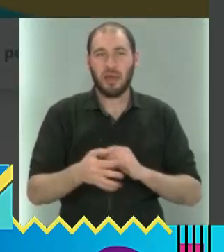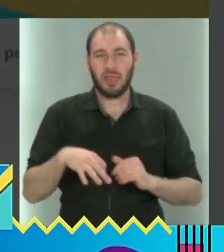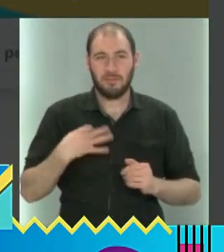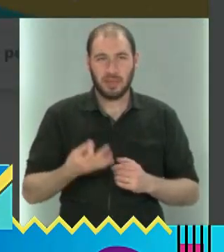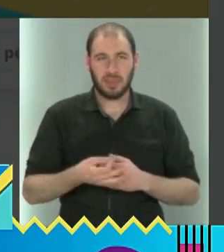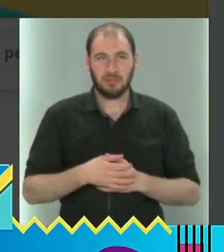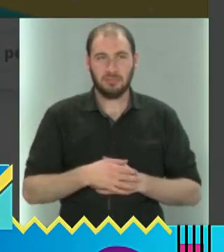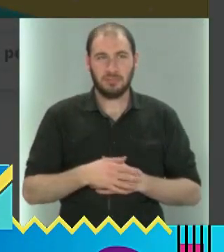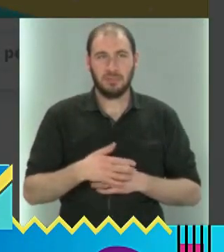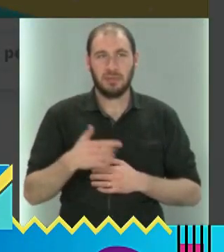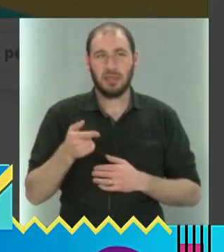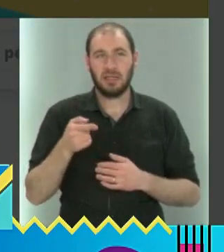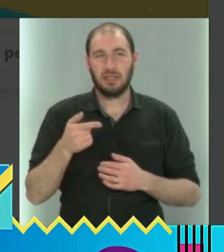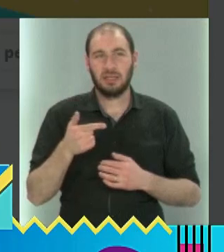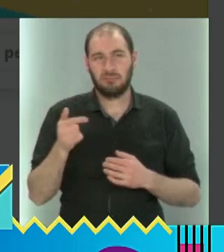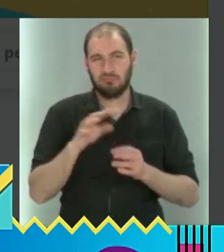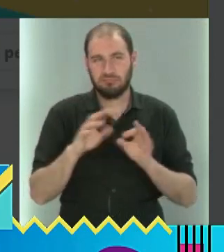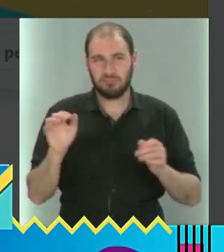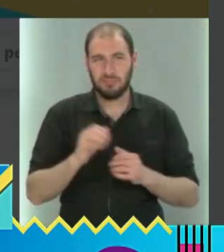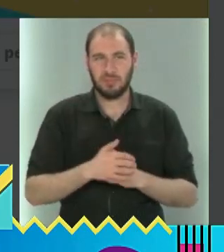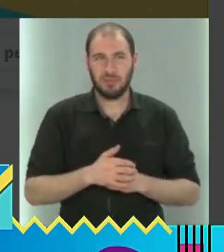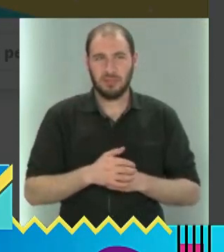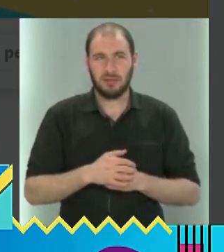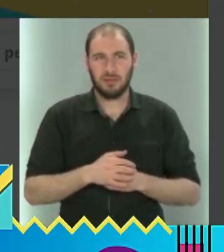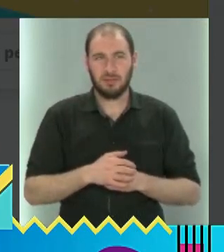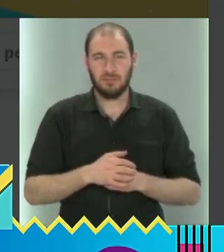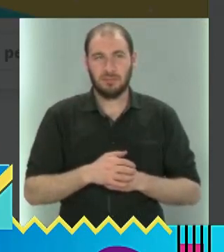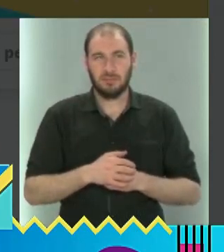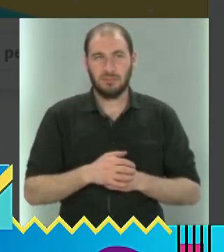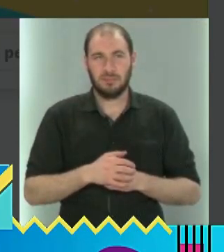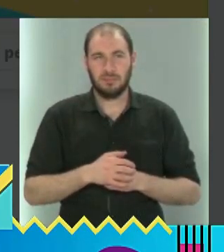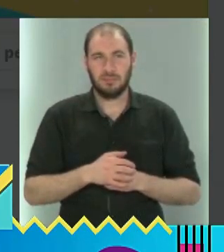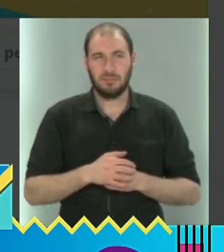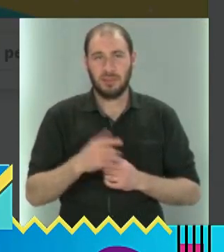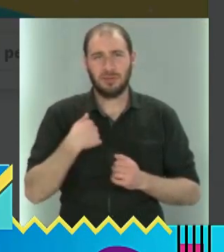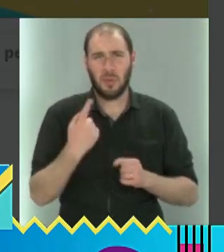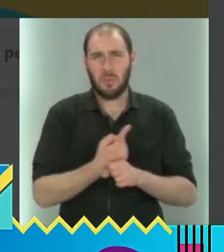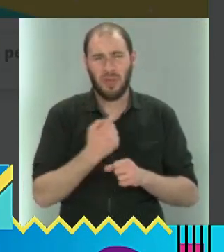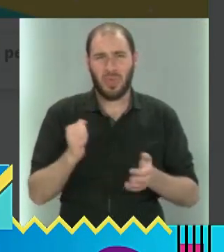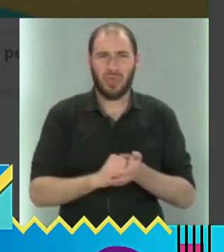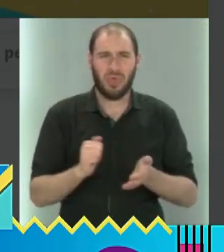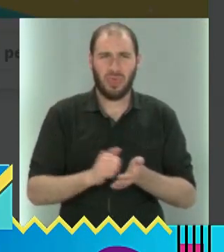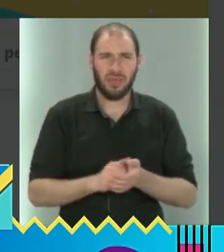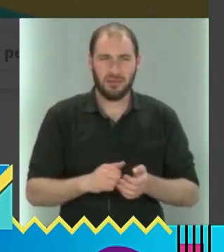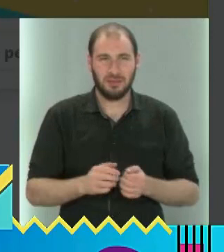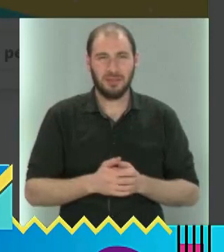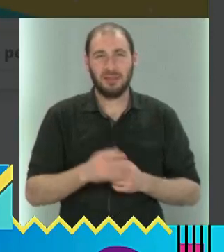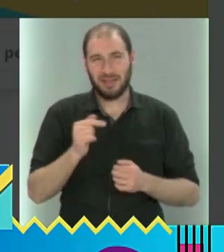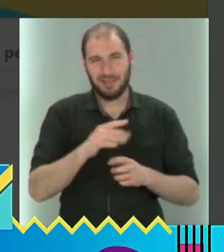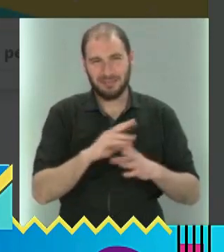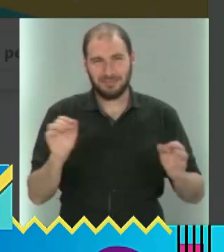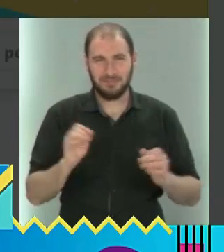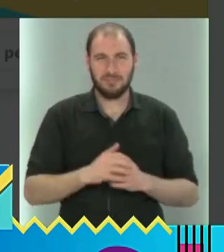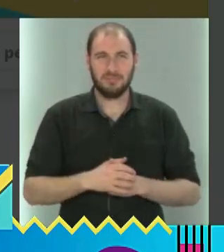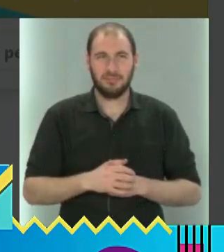vida el subac 2. Subac 2. No puedo, soy dura. Subac 2, ahí está, el subac